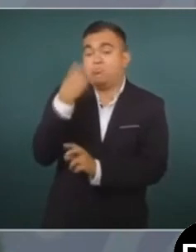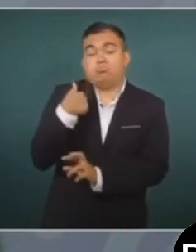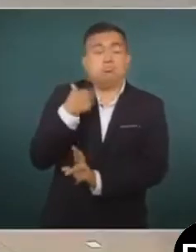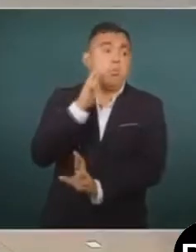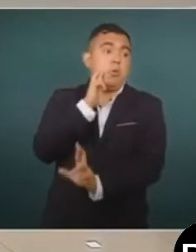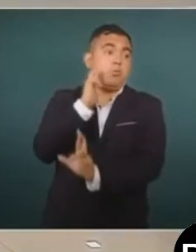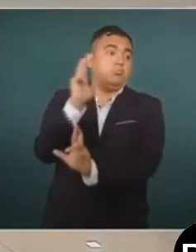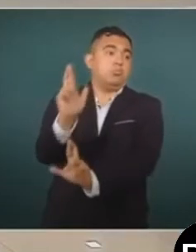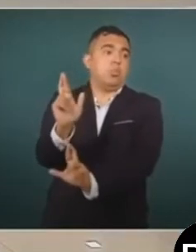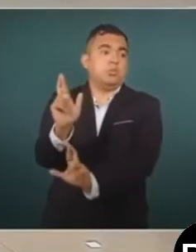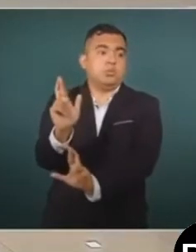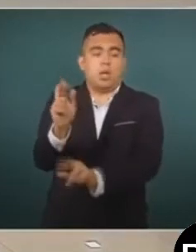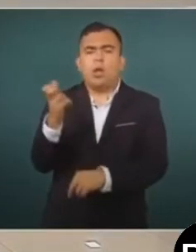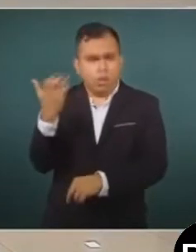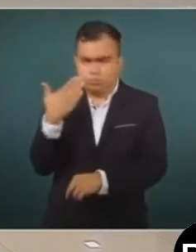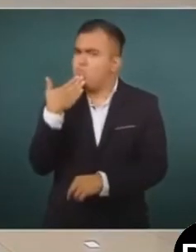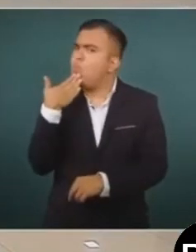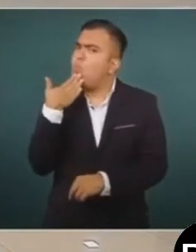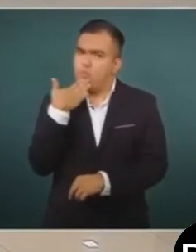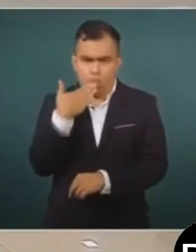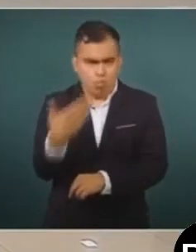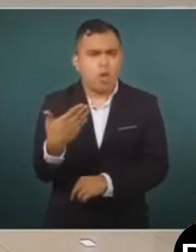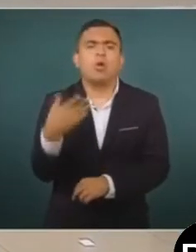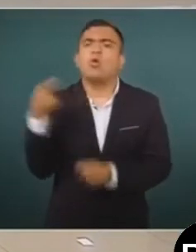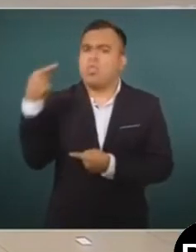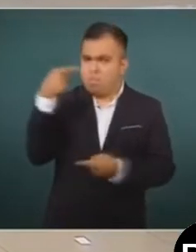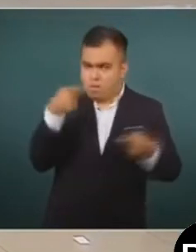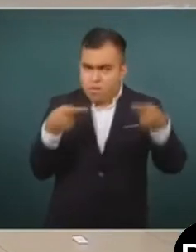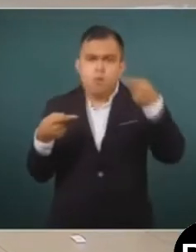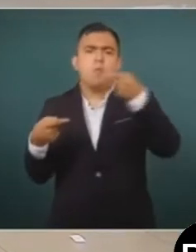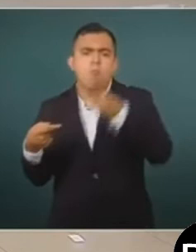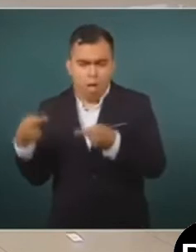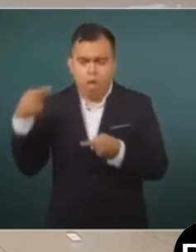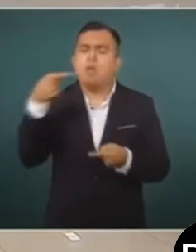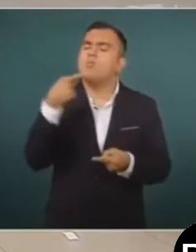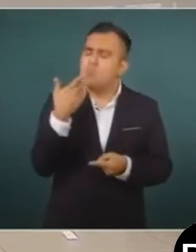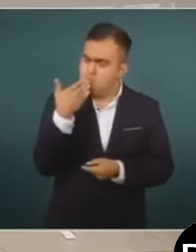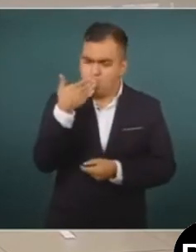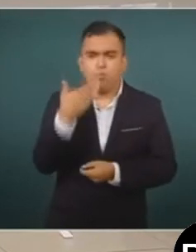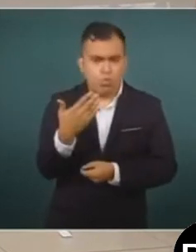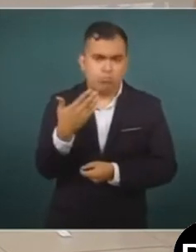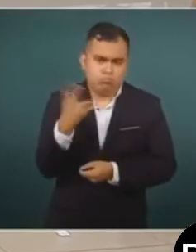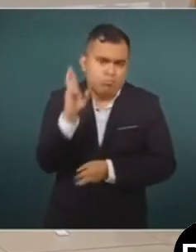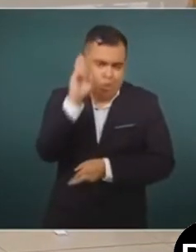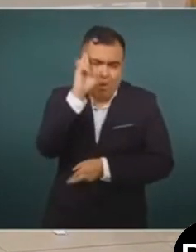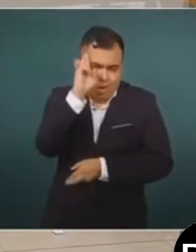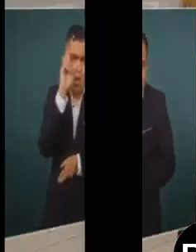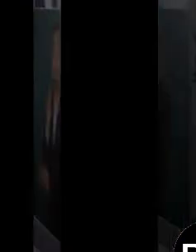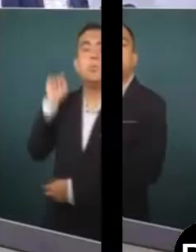respuesta. Es muy bueno el debate, con todo respeto.